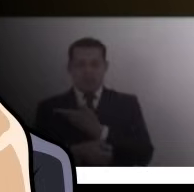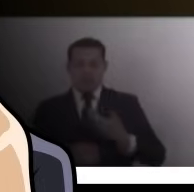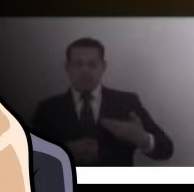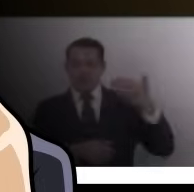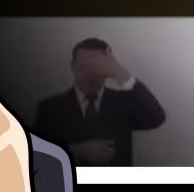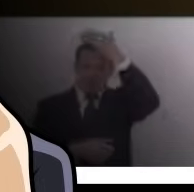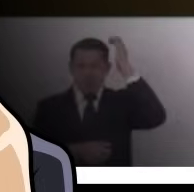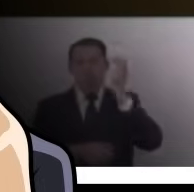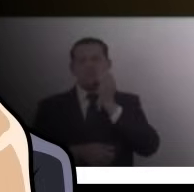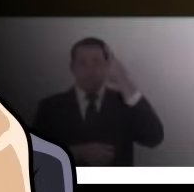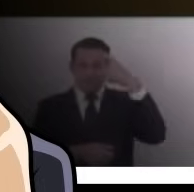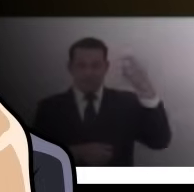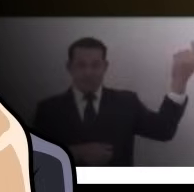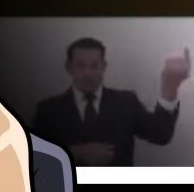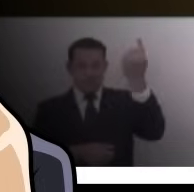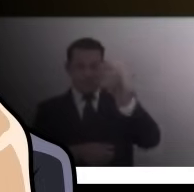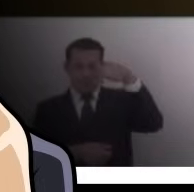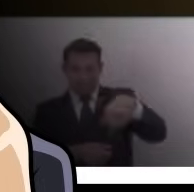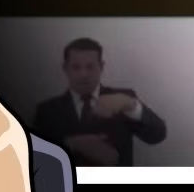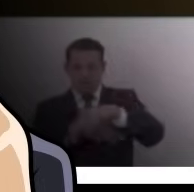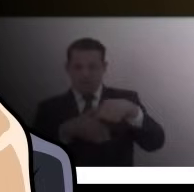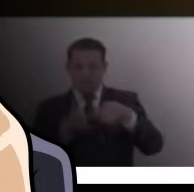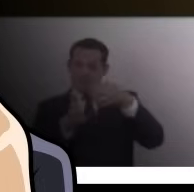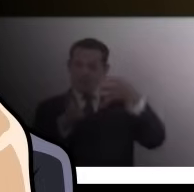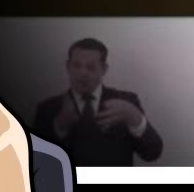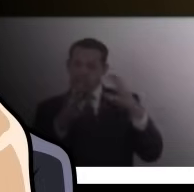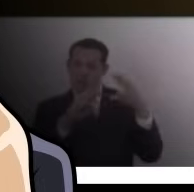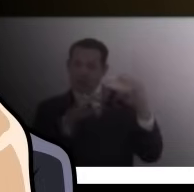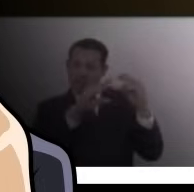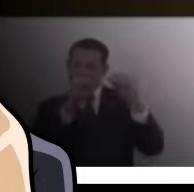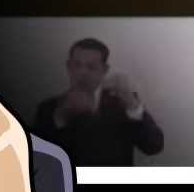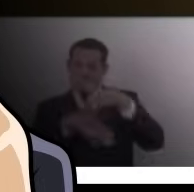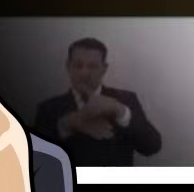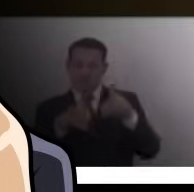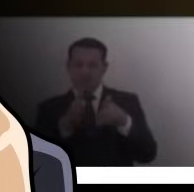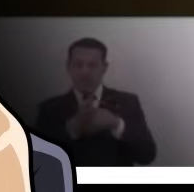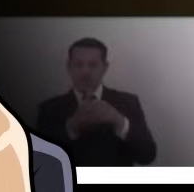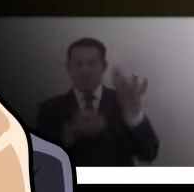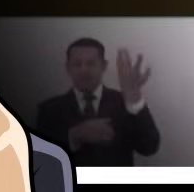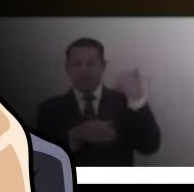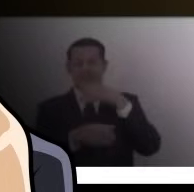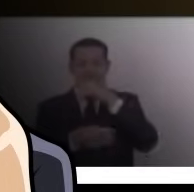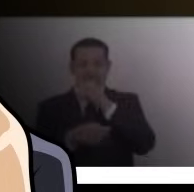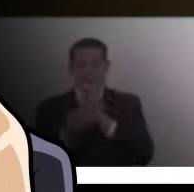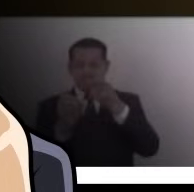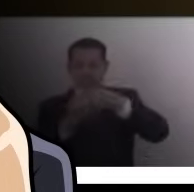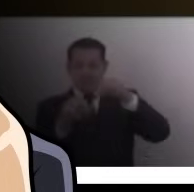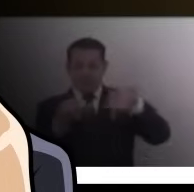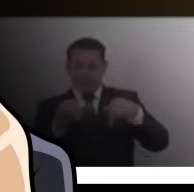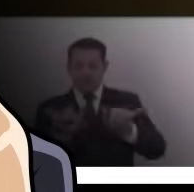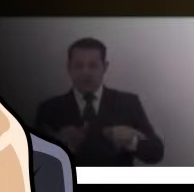Bukele, recuerdo que venía a esta asamblea a platicar con los diputados que estaban antes